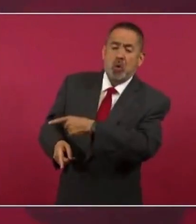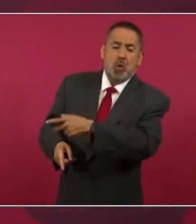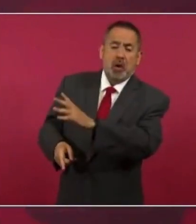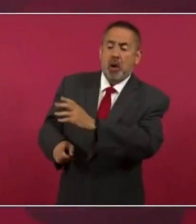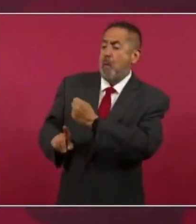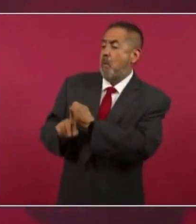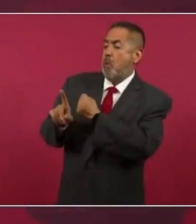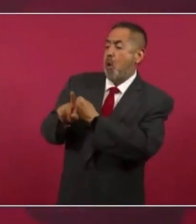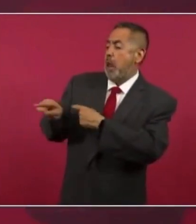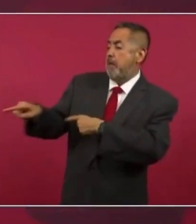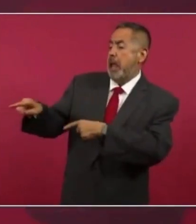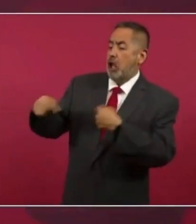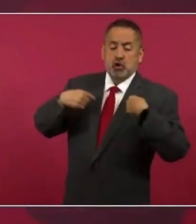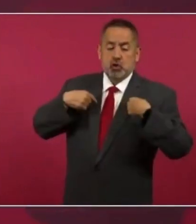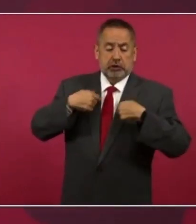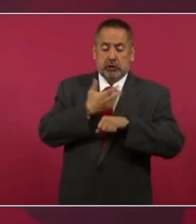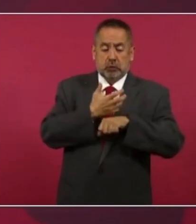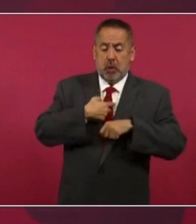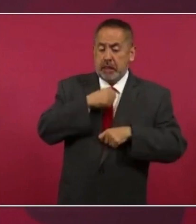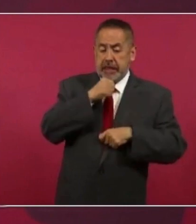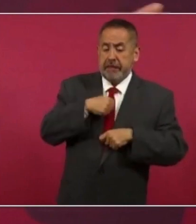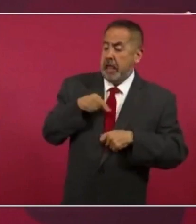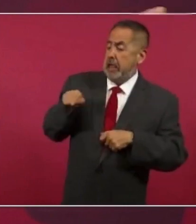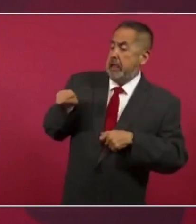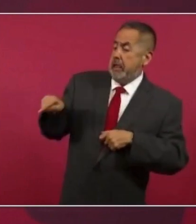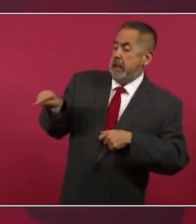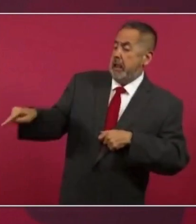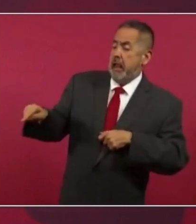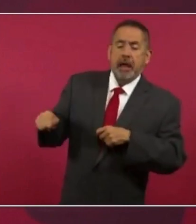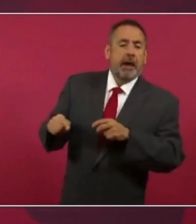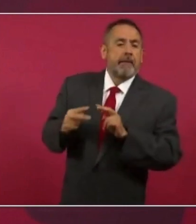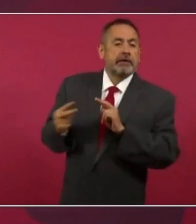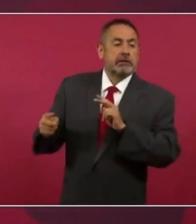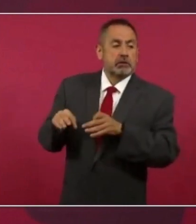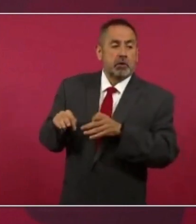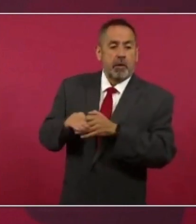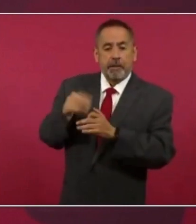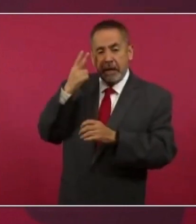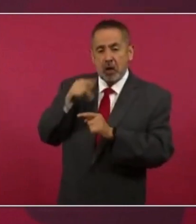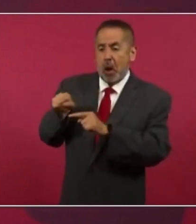el problema no somos nosotros, son nuestros vecinos,